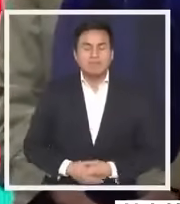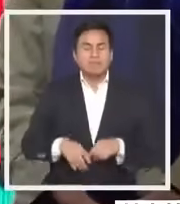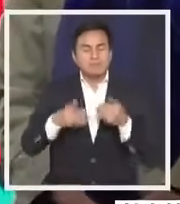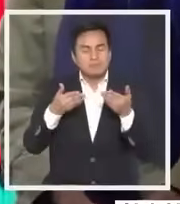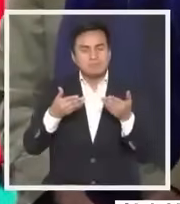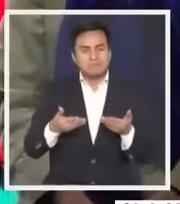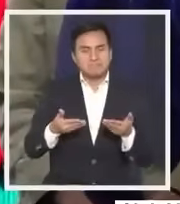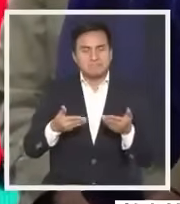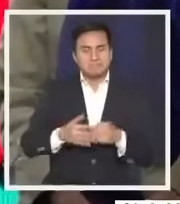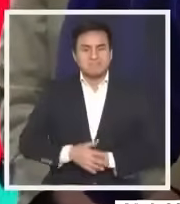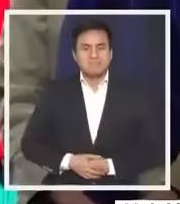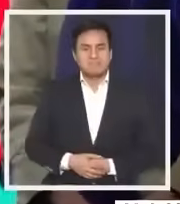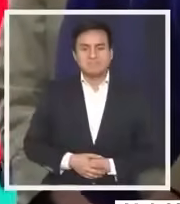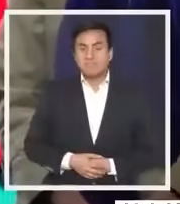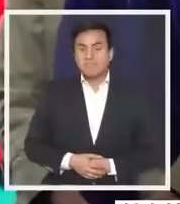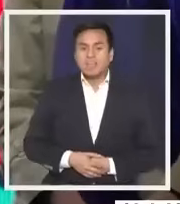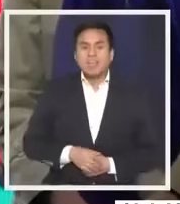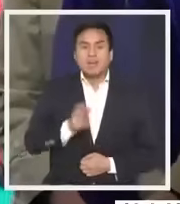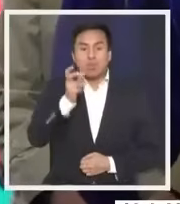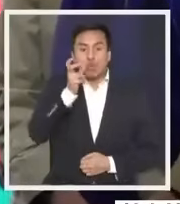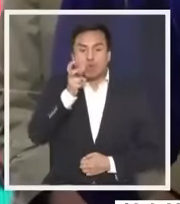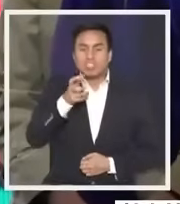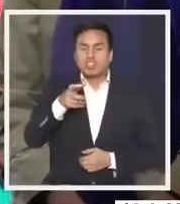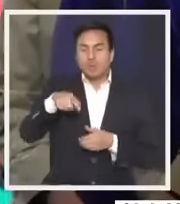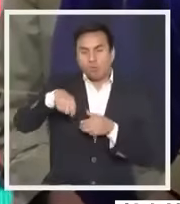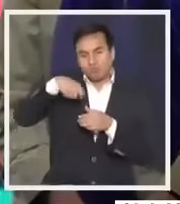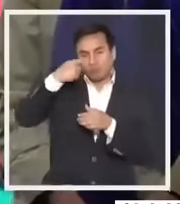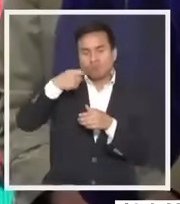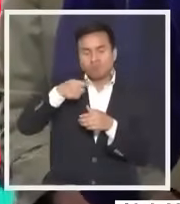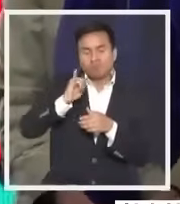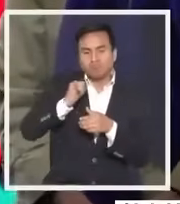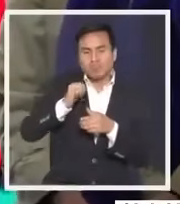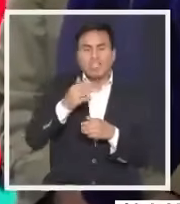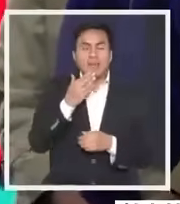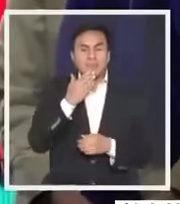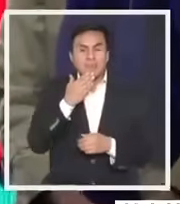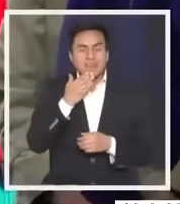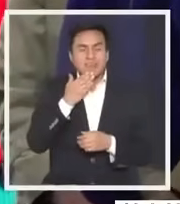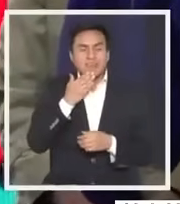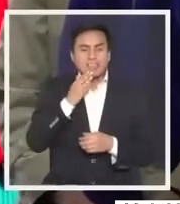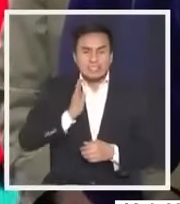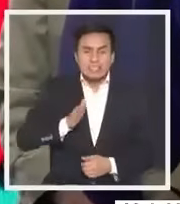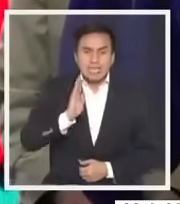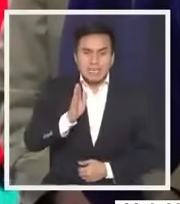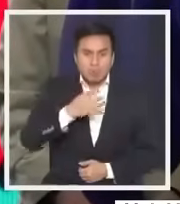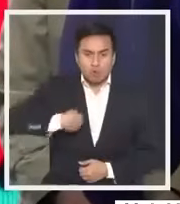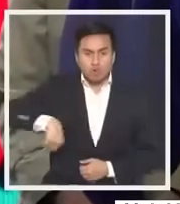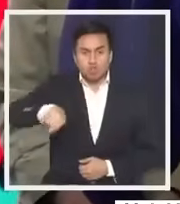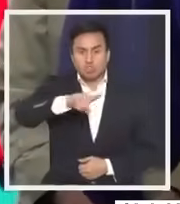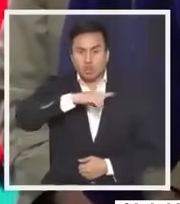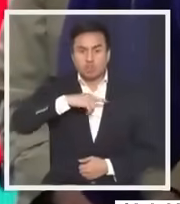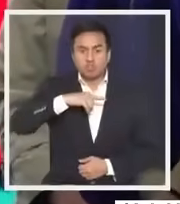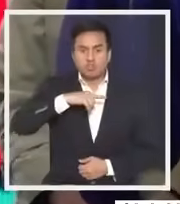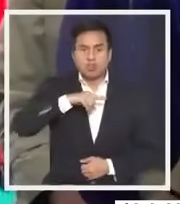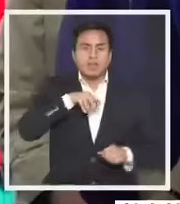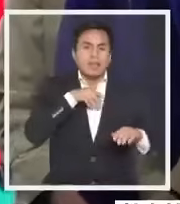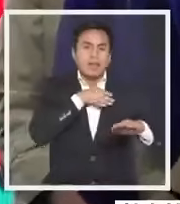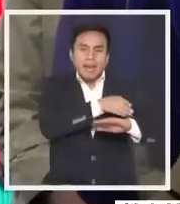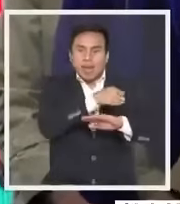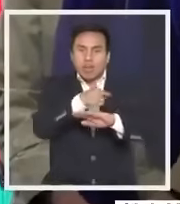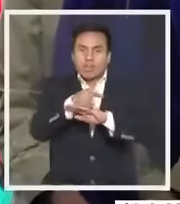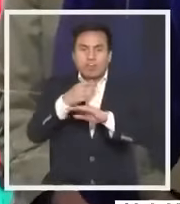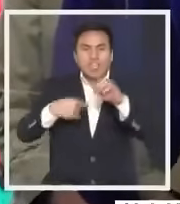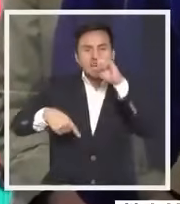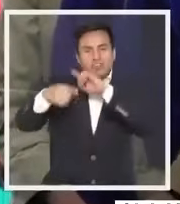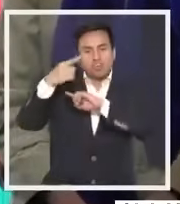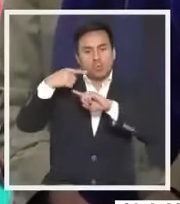Vamos a tomar mote con huesillo. Vamos a seguir recorriendo la